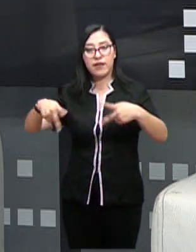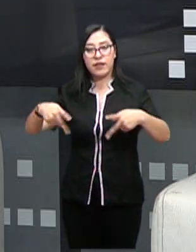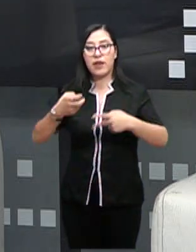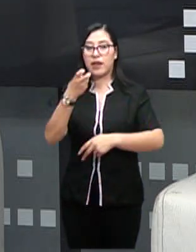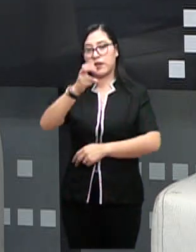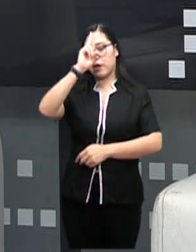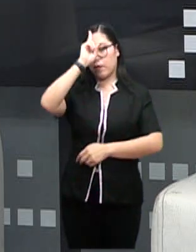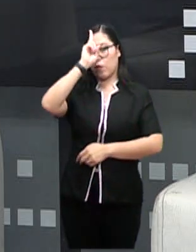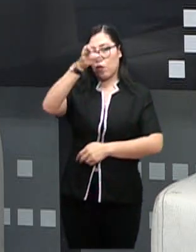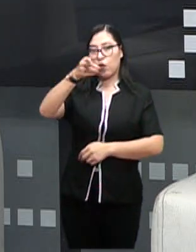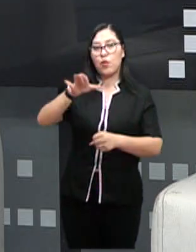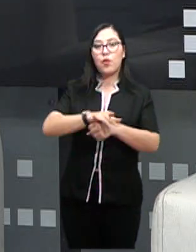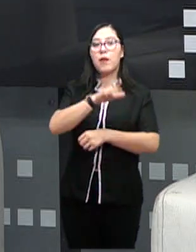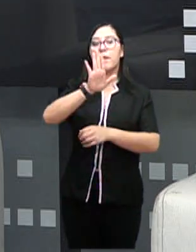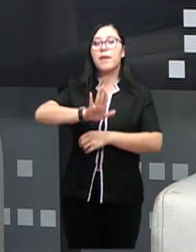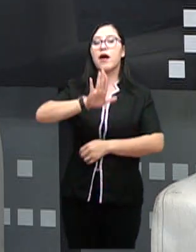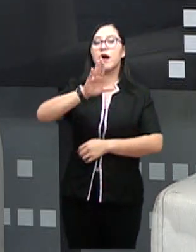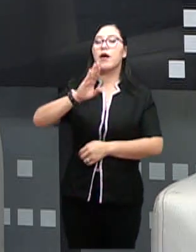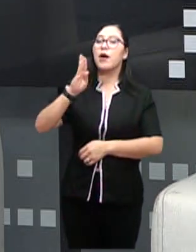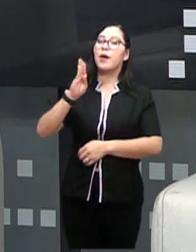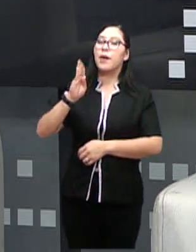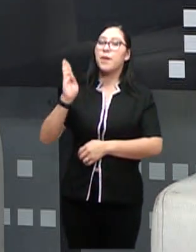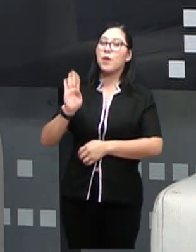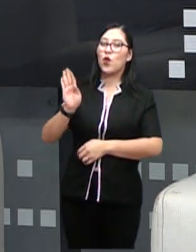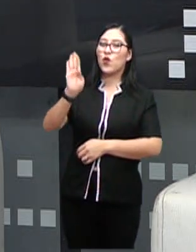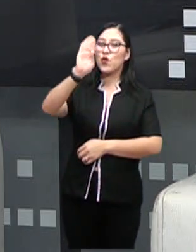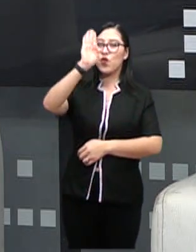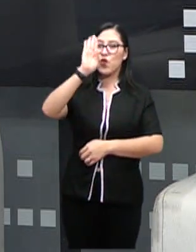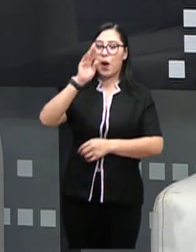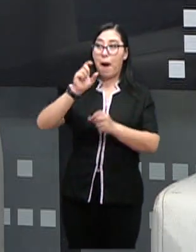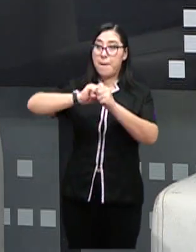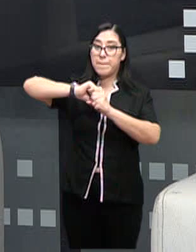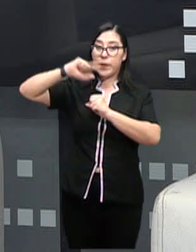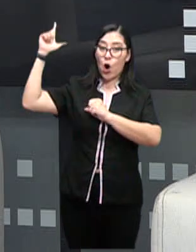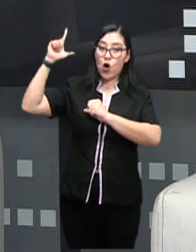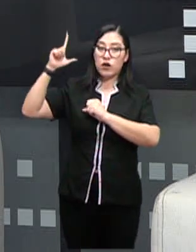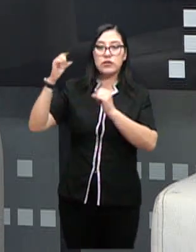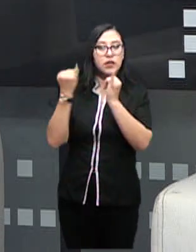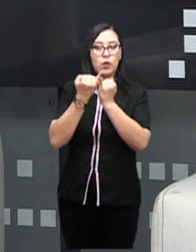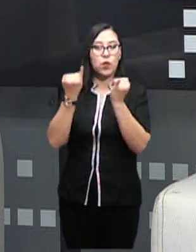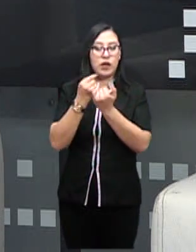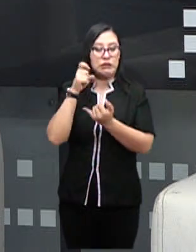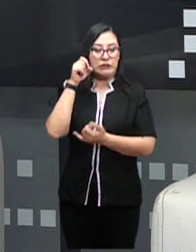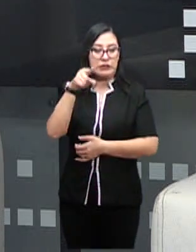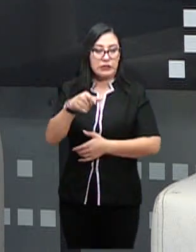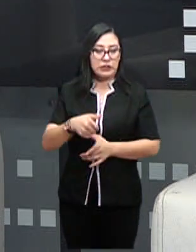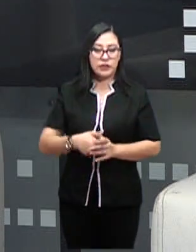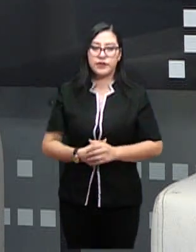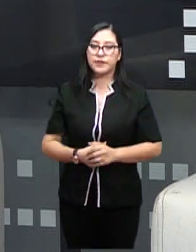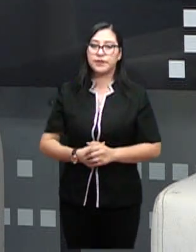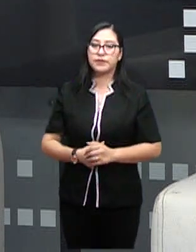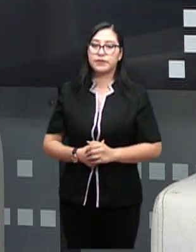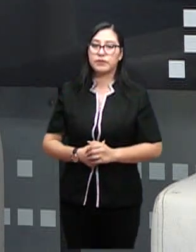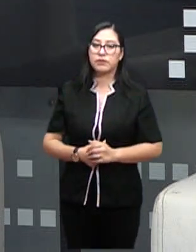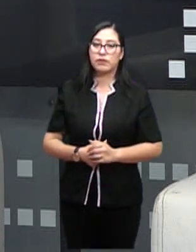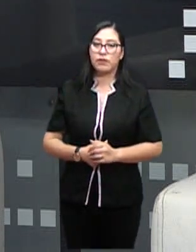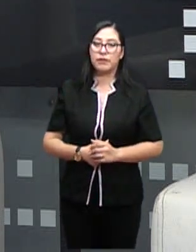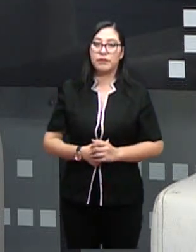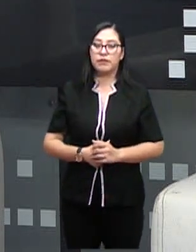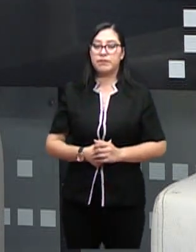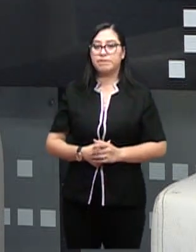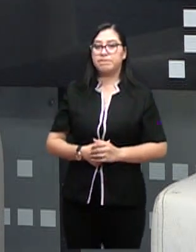Porque son como las brujitas, con cualquier roce hacen una fricción y prenden. Yo hemos estado, ahora sí que